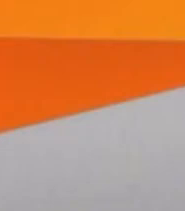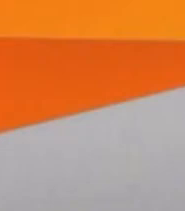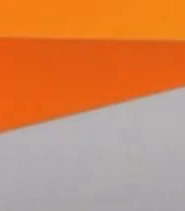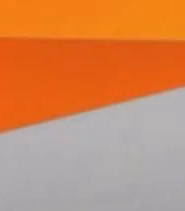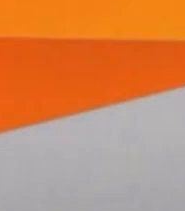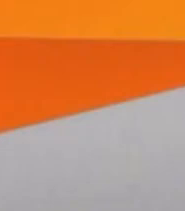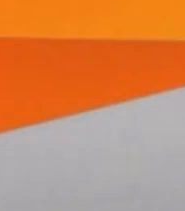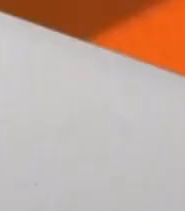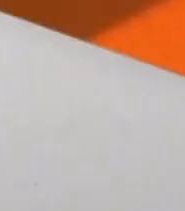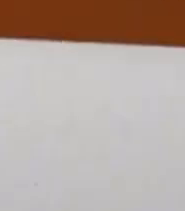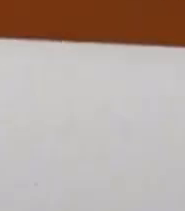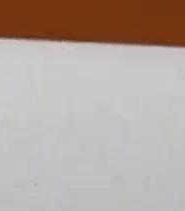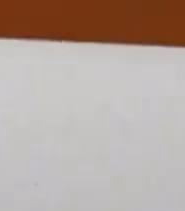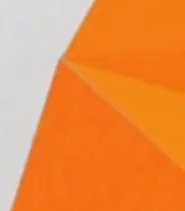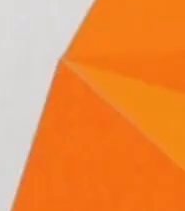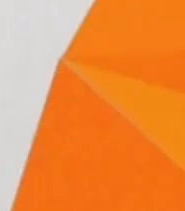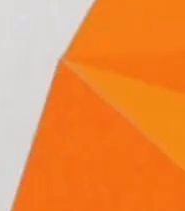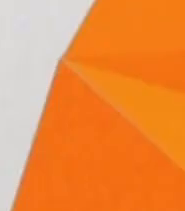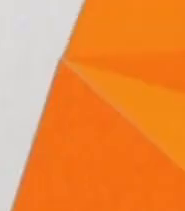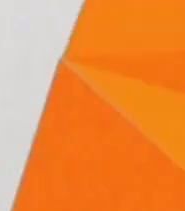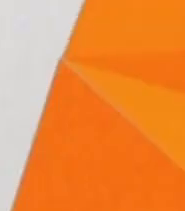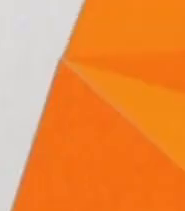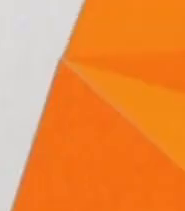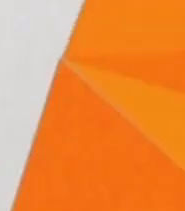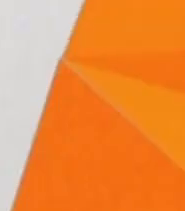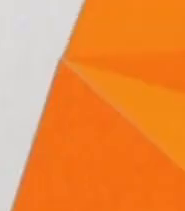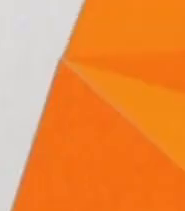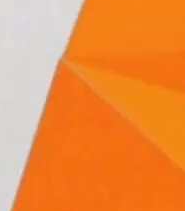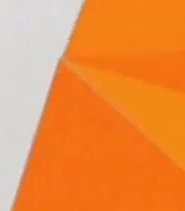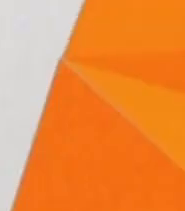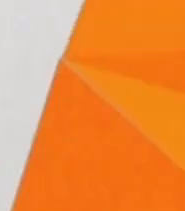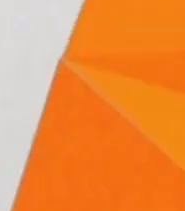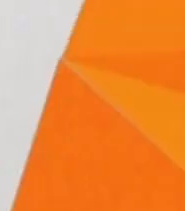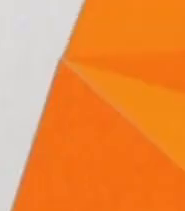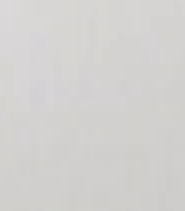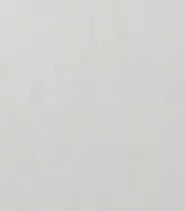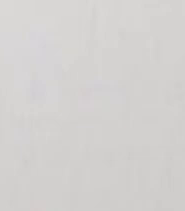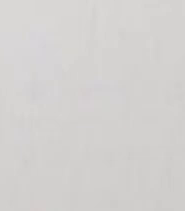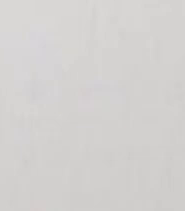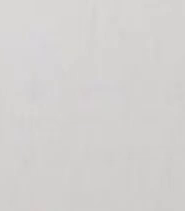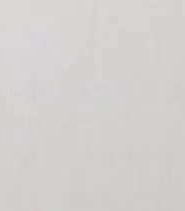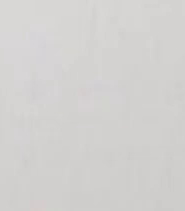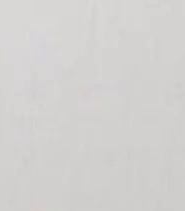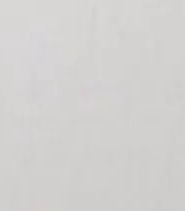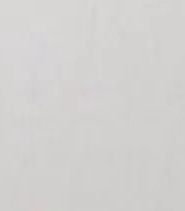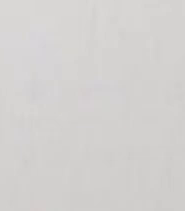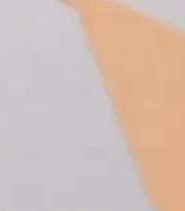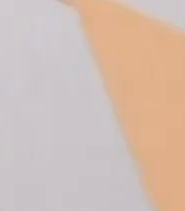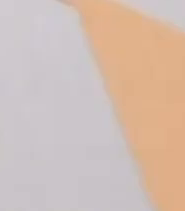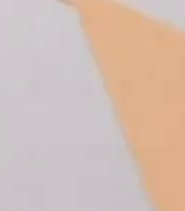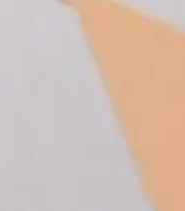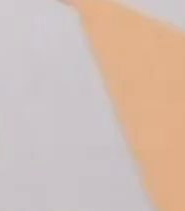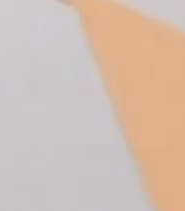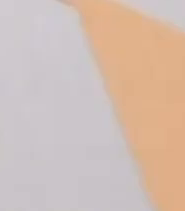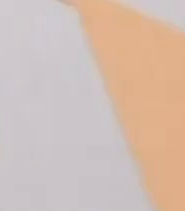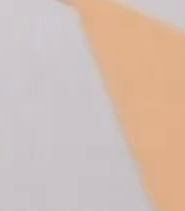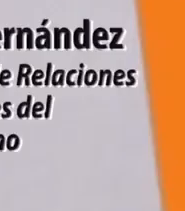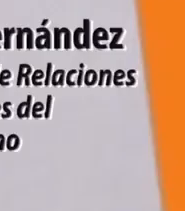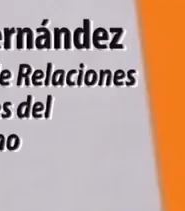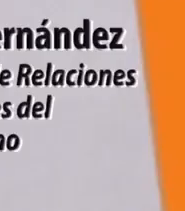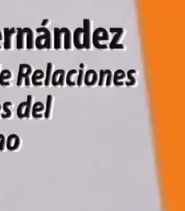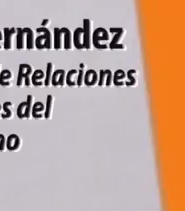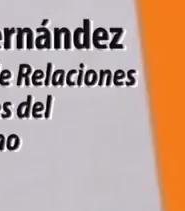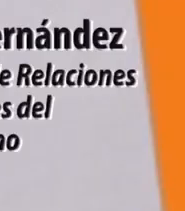Thank you.